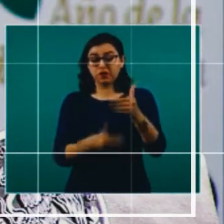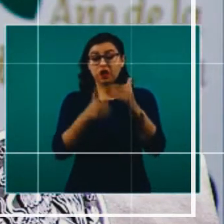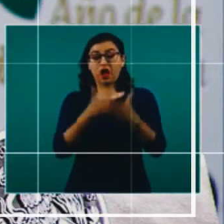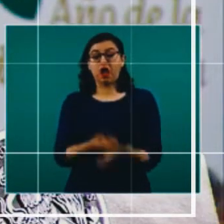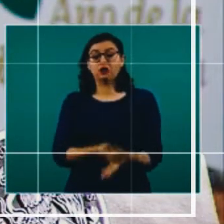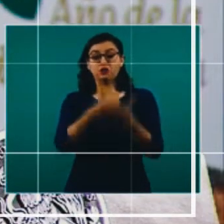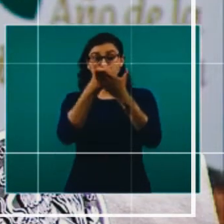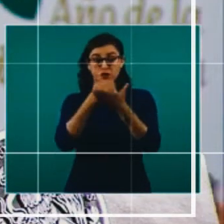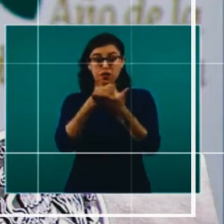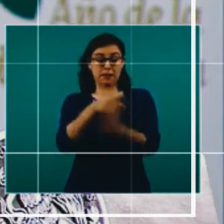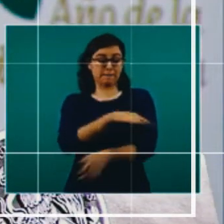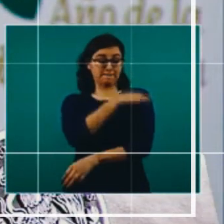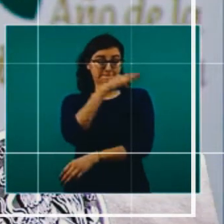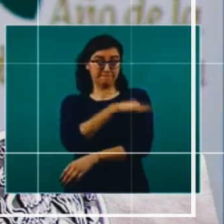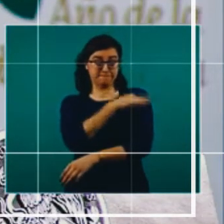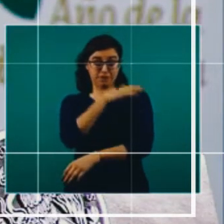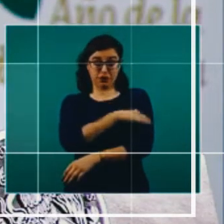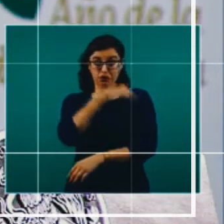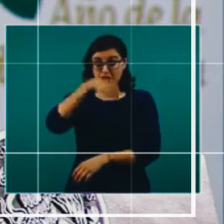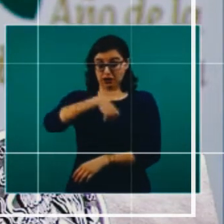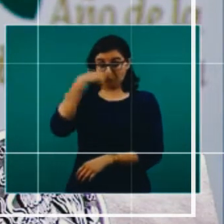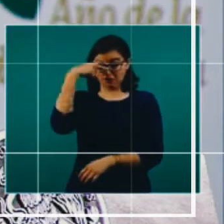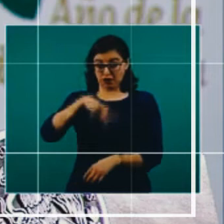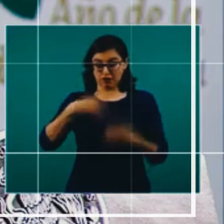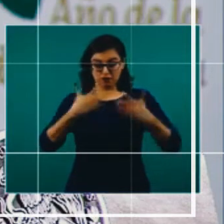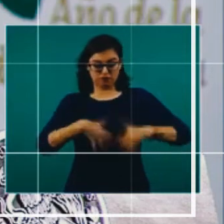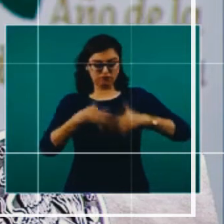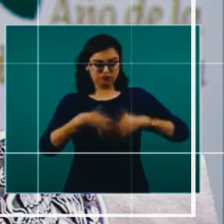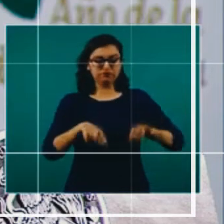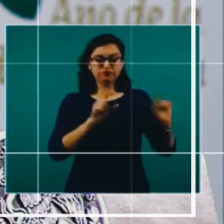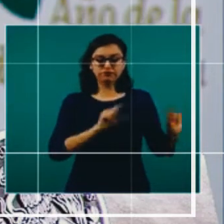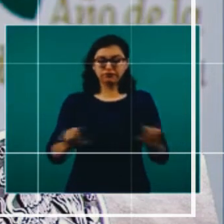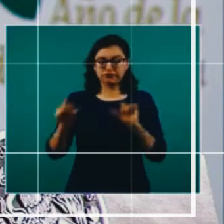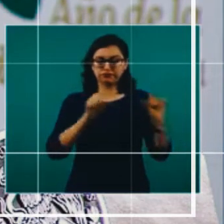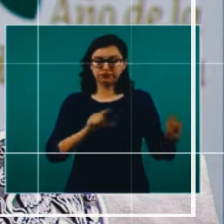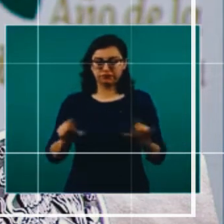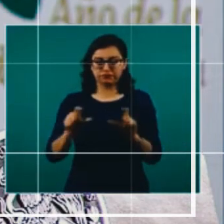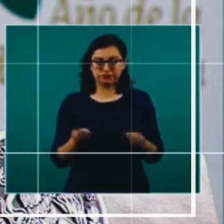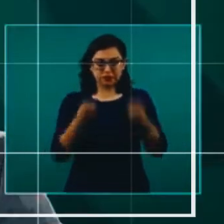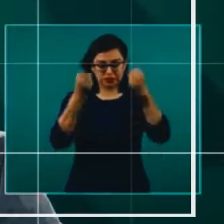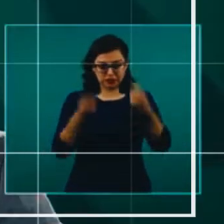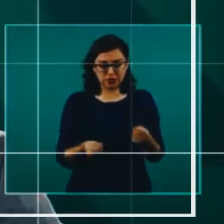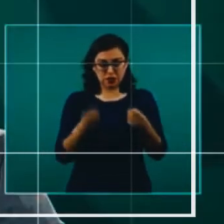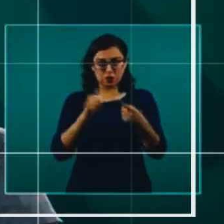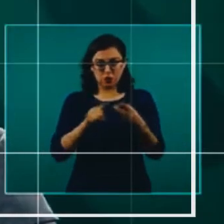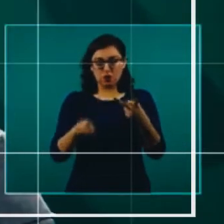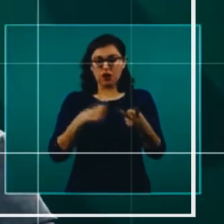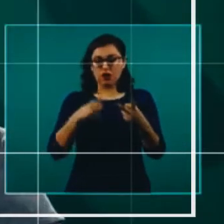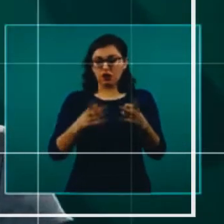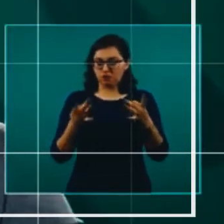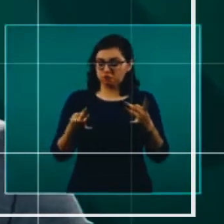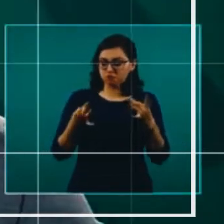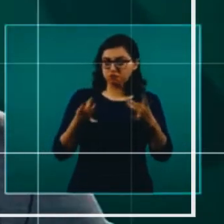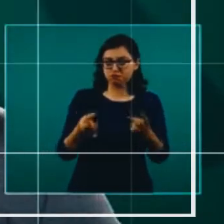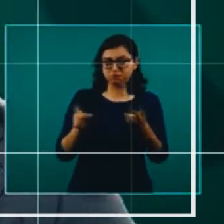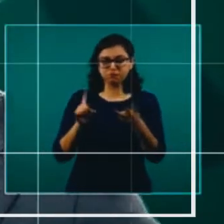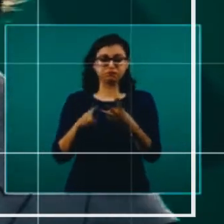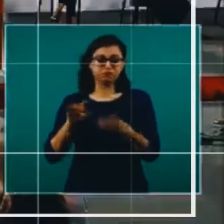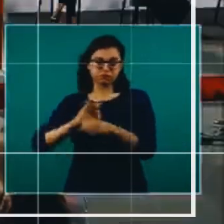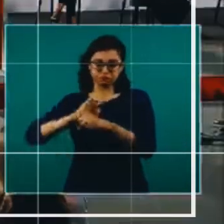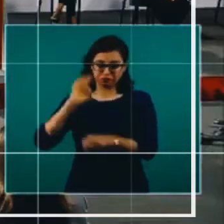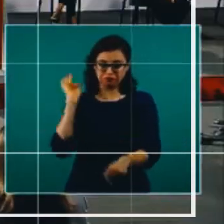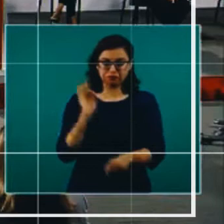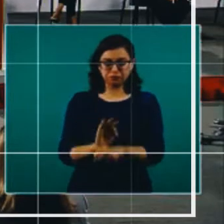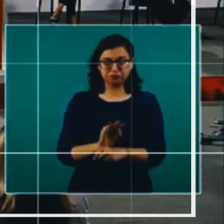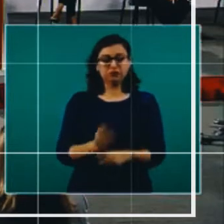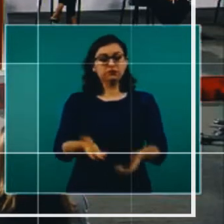vacunas envasadas en nuestro país sean vacunas seguras, de calidad y de eficacia. Siguiente,